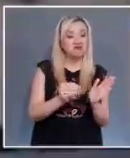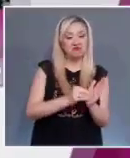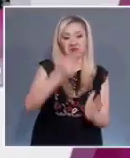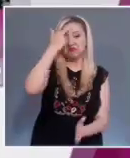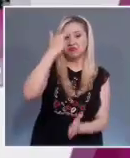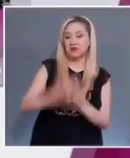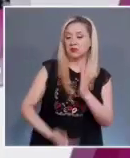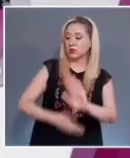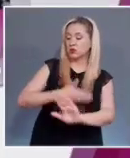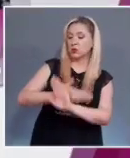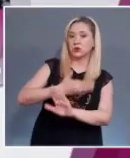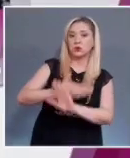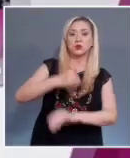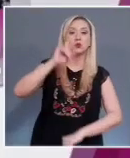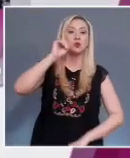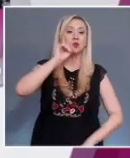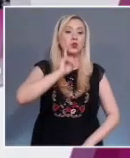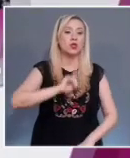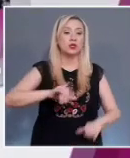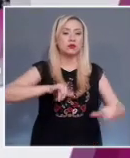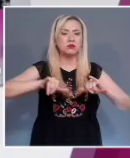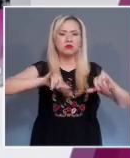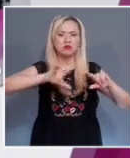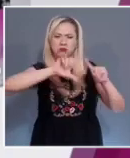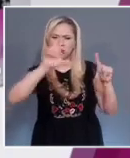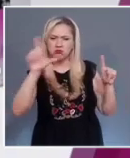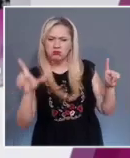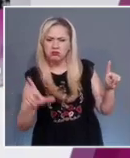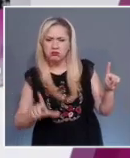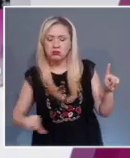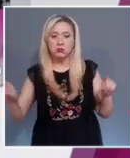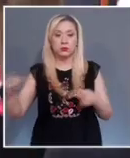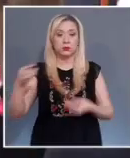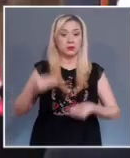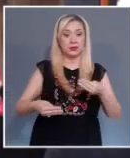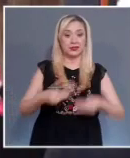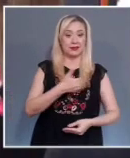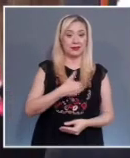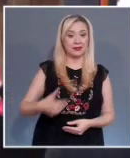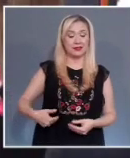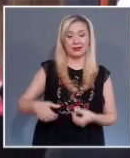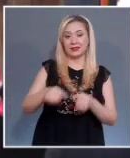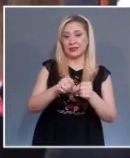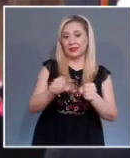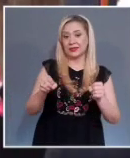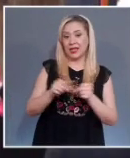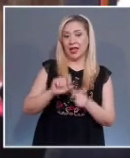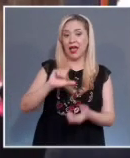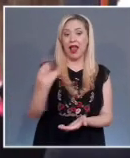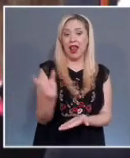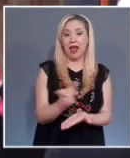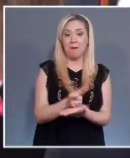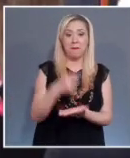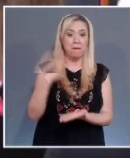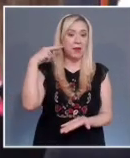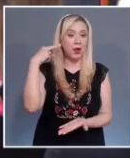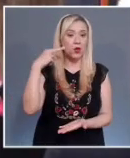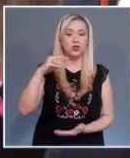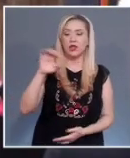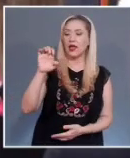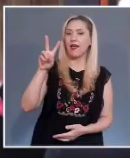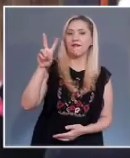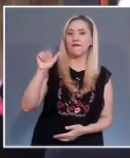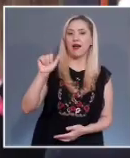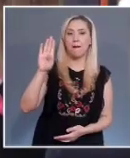Mujeres, infografías, de la magistrada presidenta de la Sala Regional Jalapa del Tribunal Electoral, Eva Barrientos